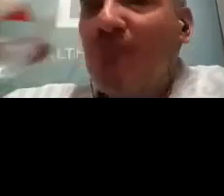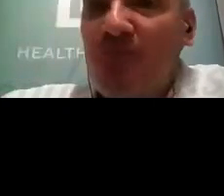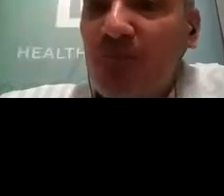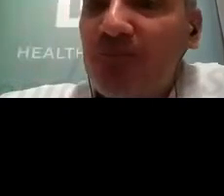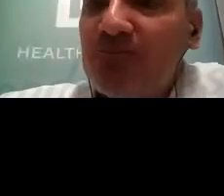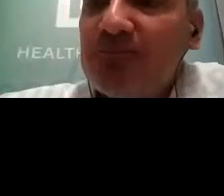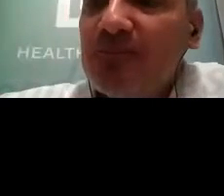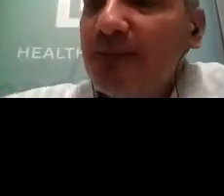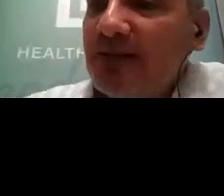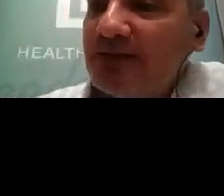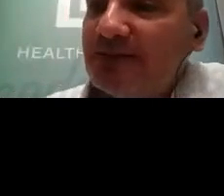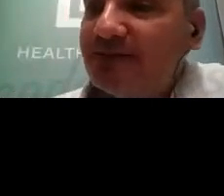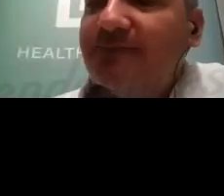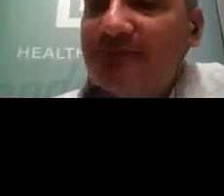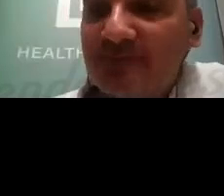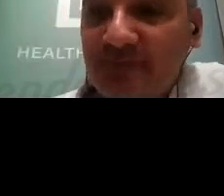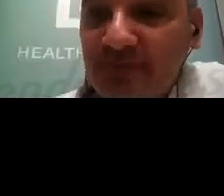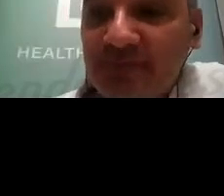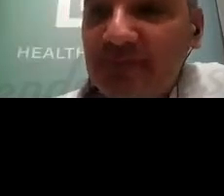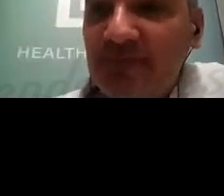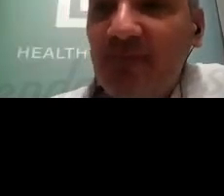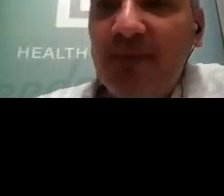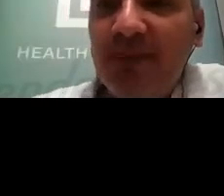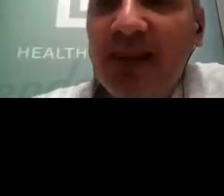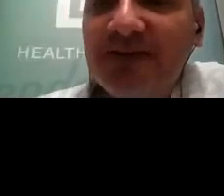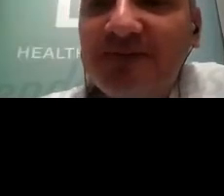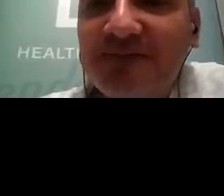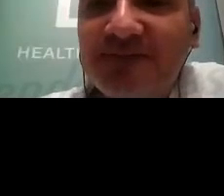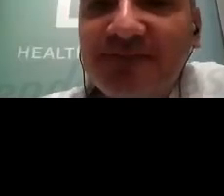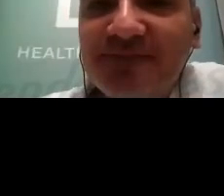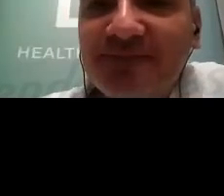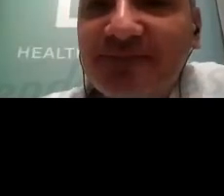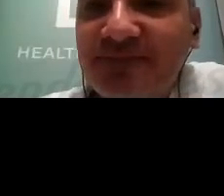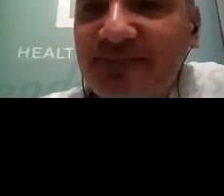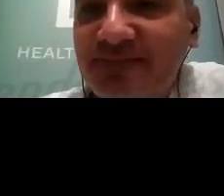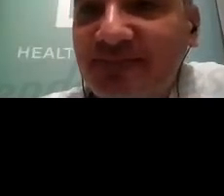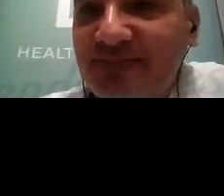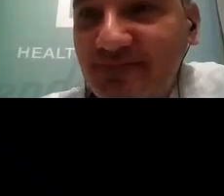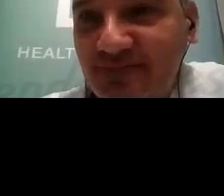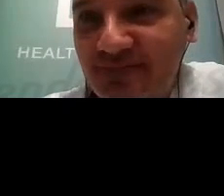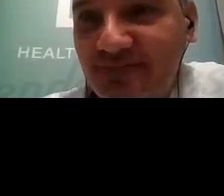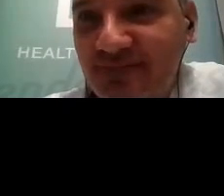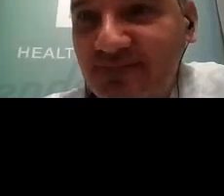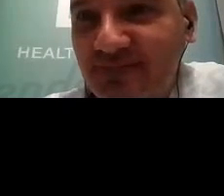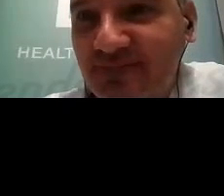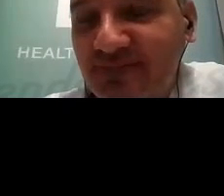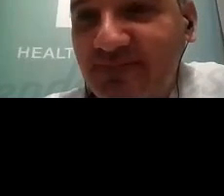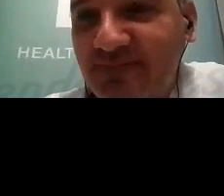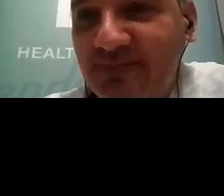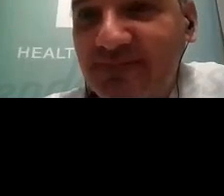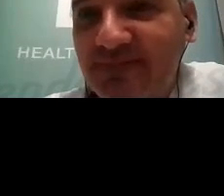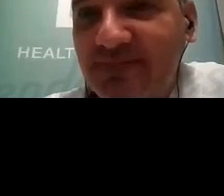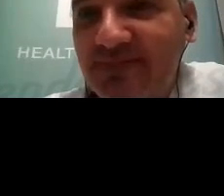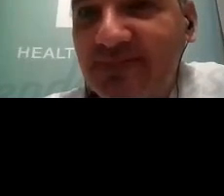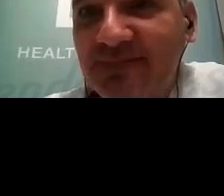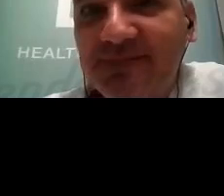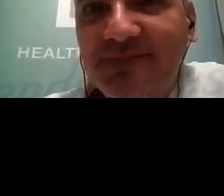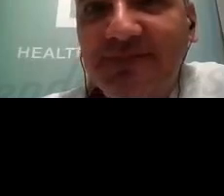que nada, nos despedimos ya. Yo me he quitado la cámara, o sea, no me veis, pero para que se vieran solo a los dos ponentes, al doctor y